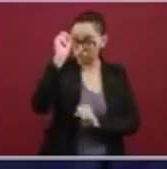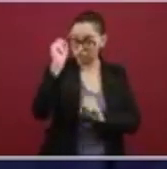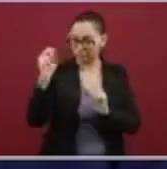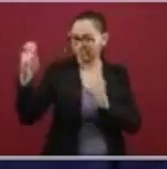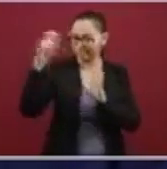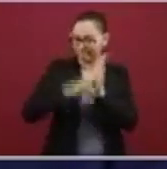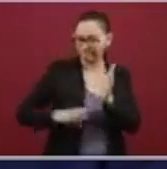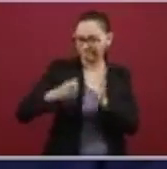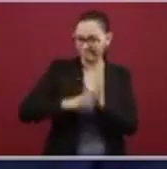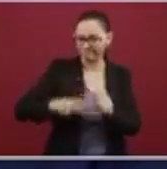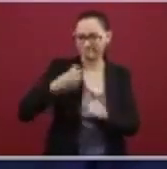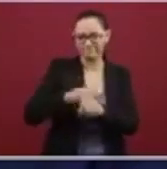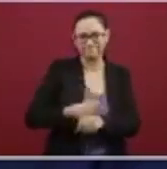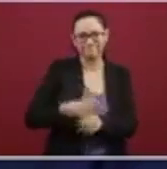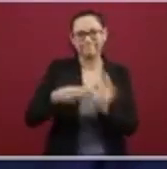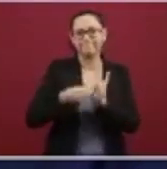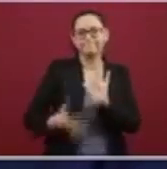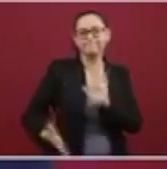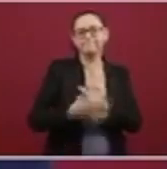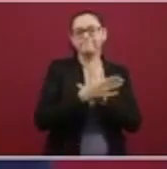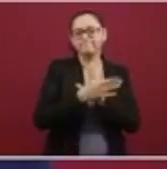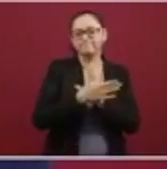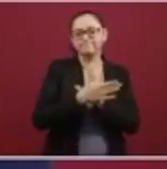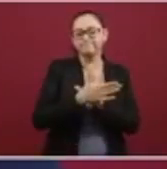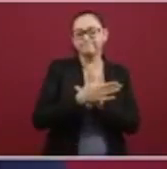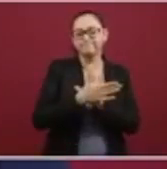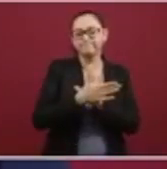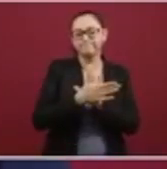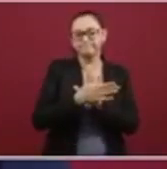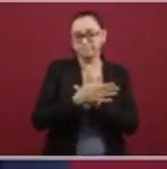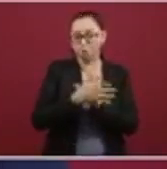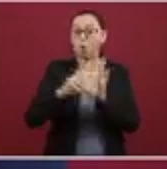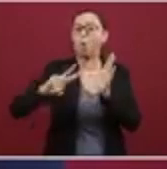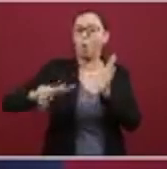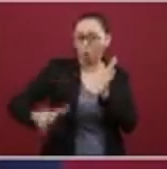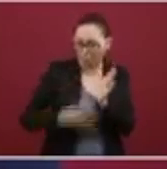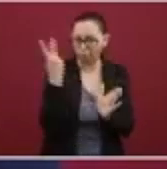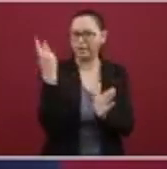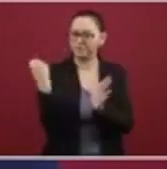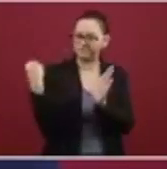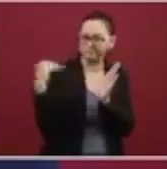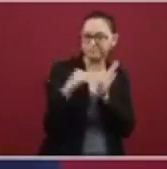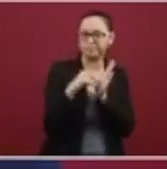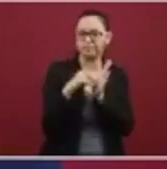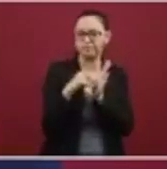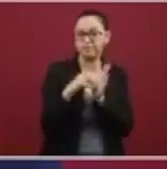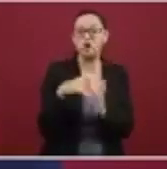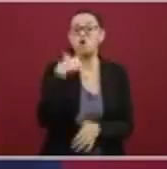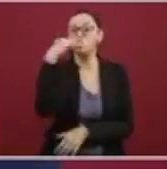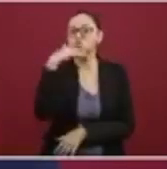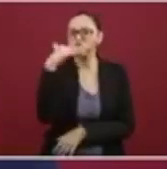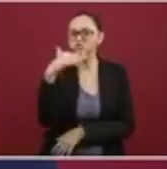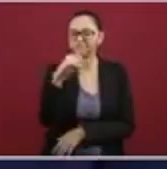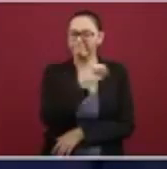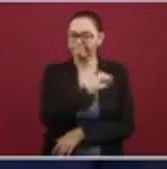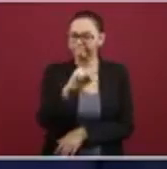que establece que es delito grave la corrupción.